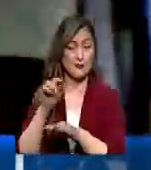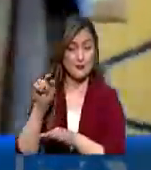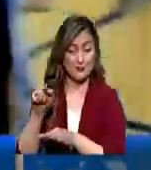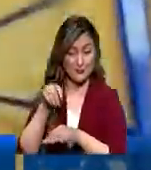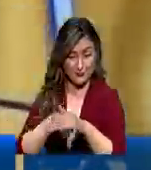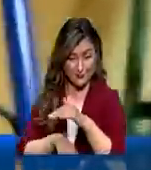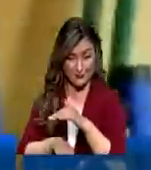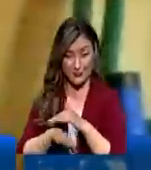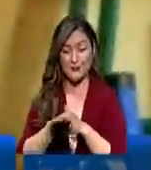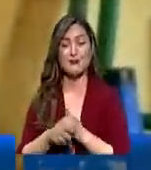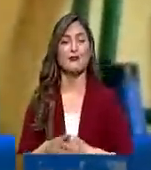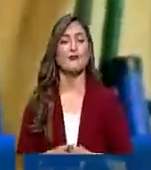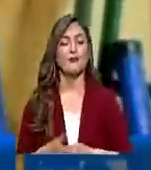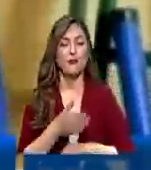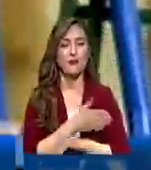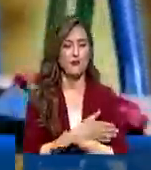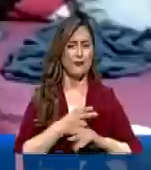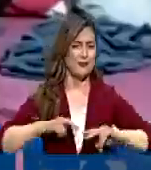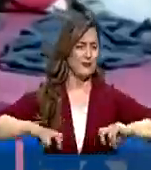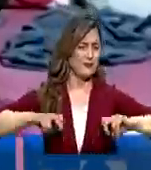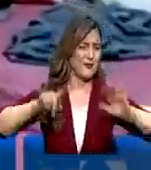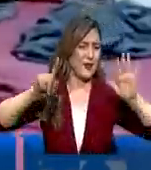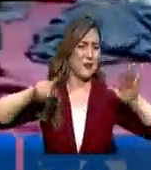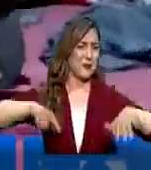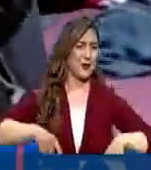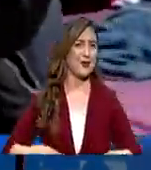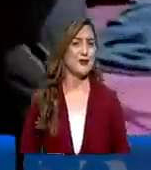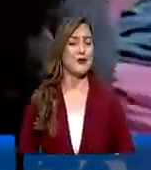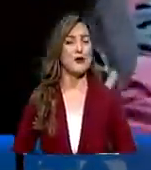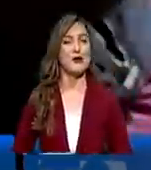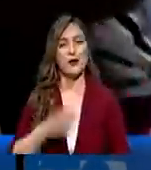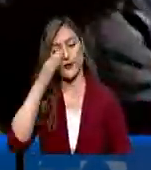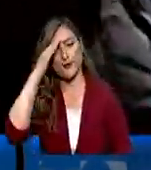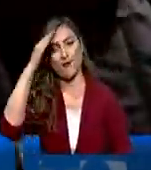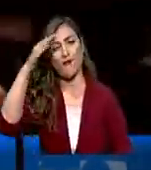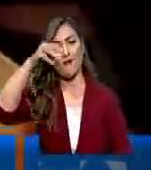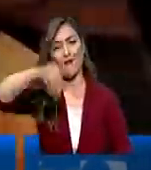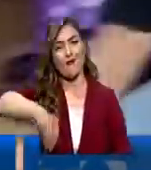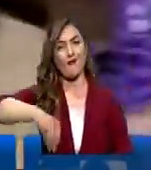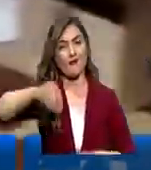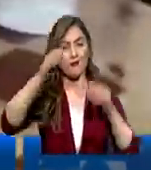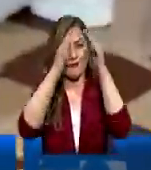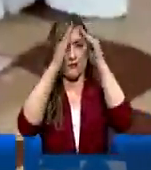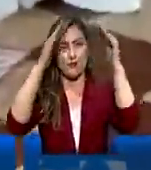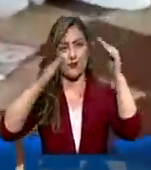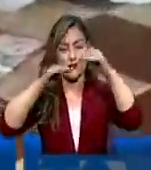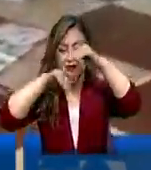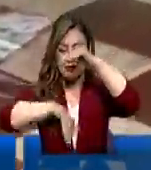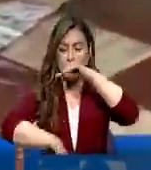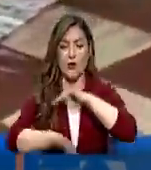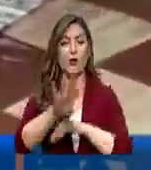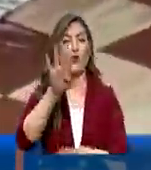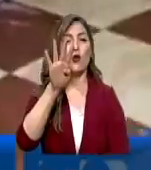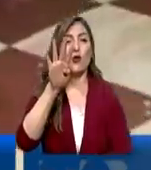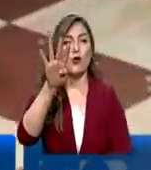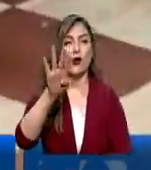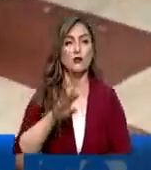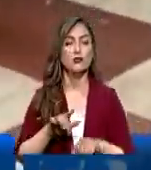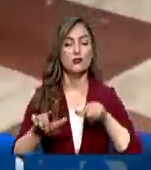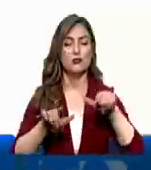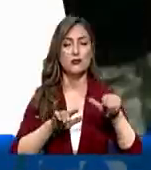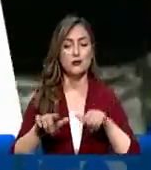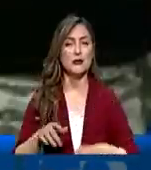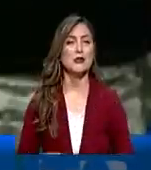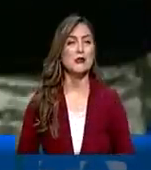una investigación previa de 6 meses y la Policía Judicial realizó este martes allanamientos en 4 domicilios en los sectores